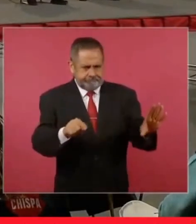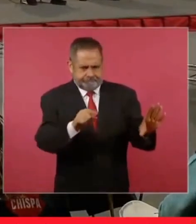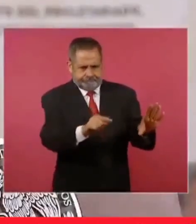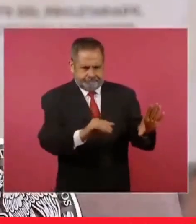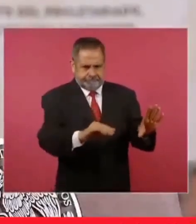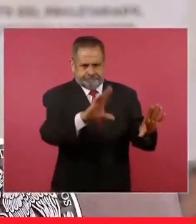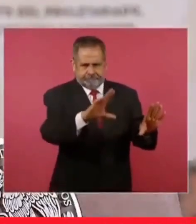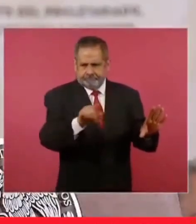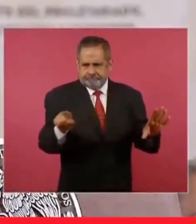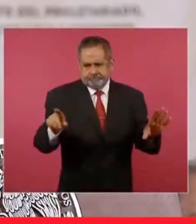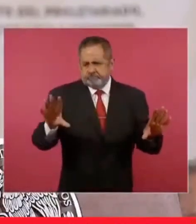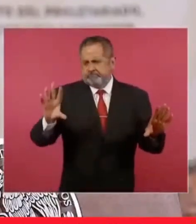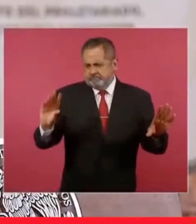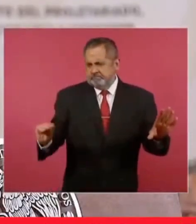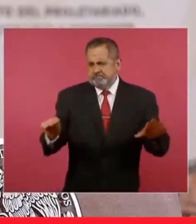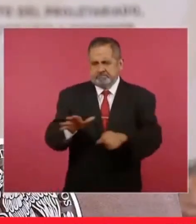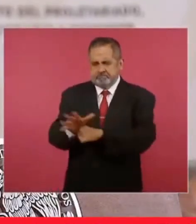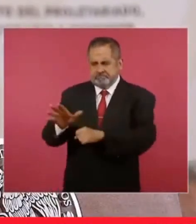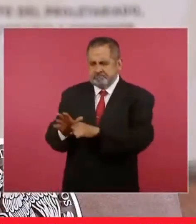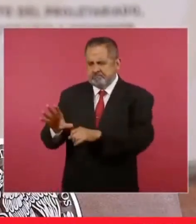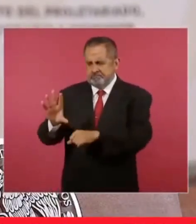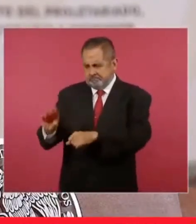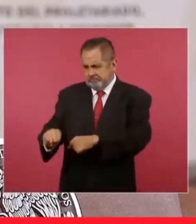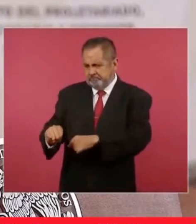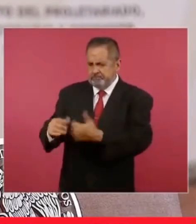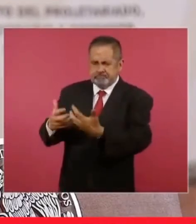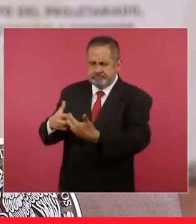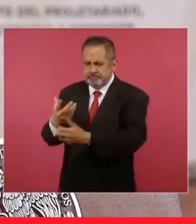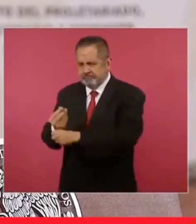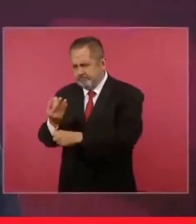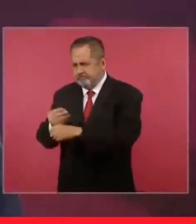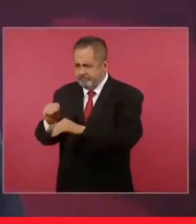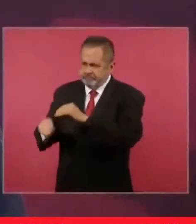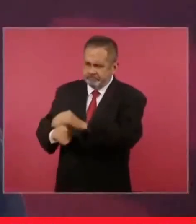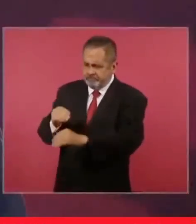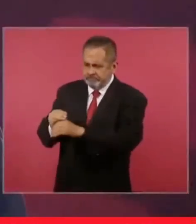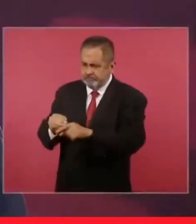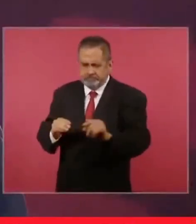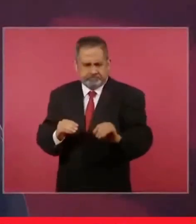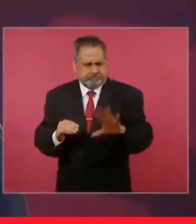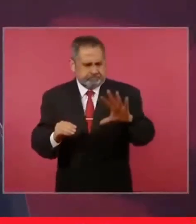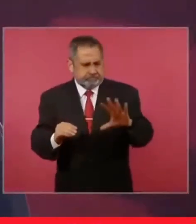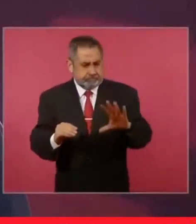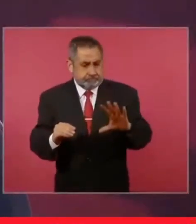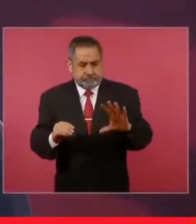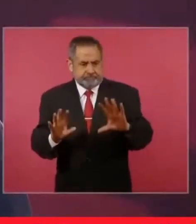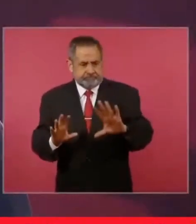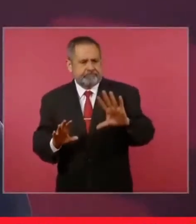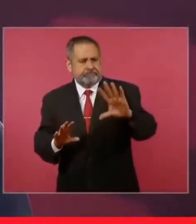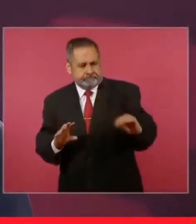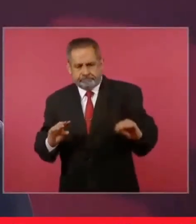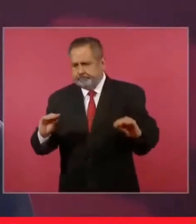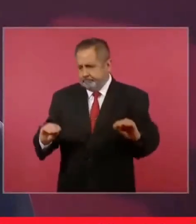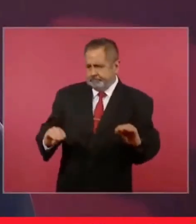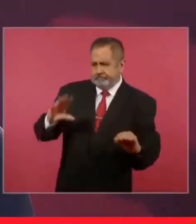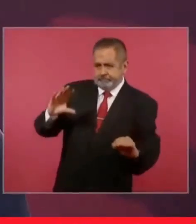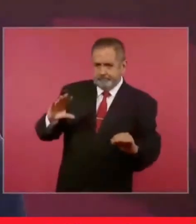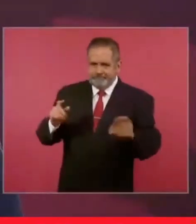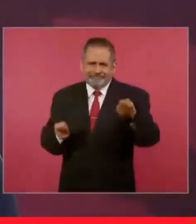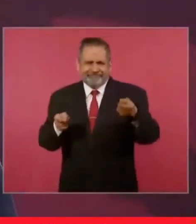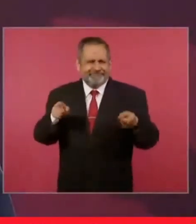tener mantenimientos, porque los equipos deben de ser mantenidos. Y en esta planeación